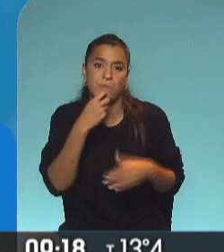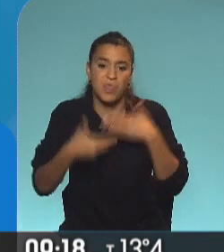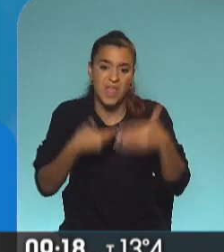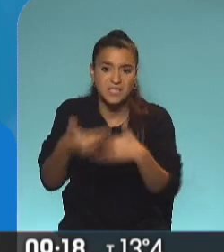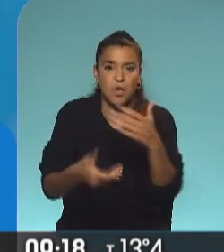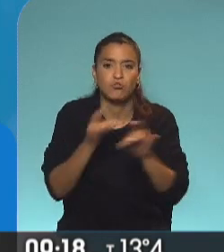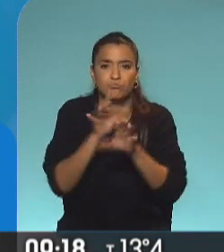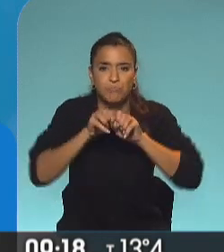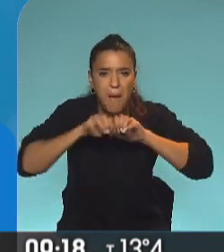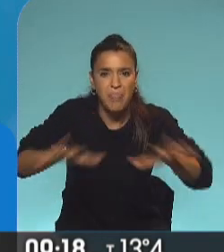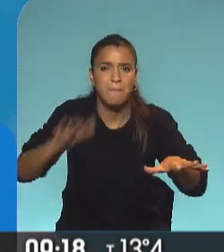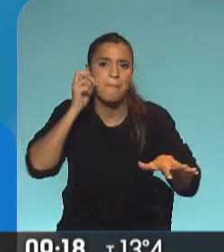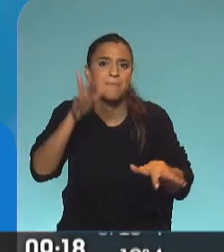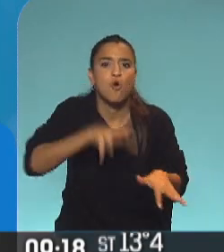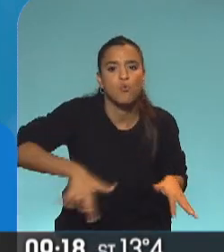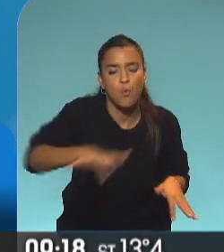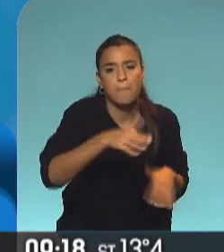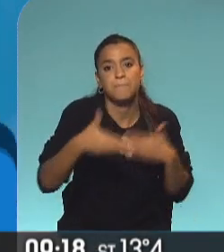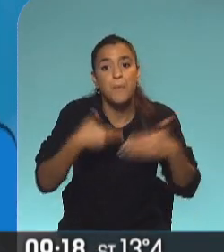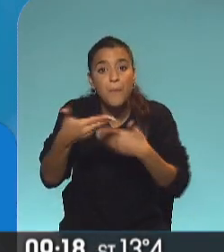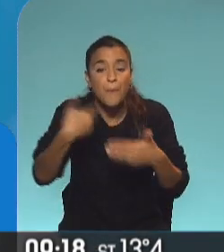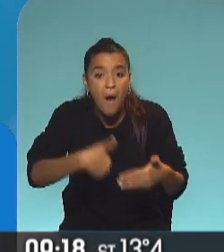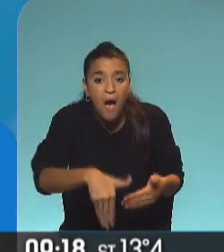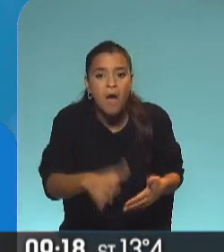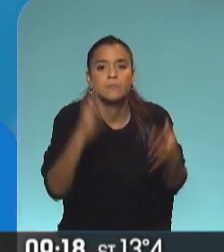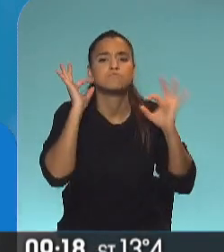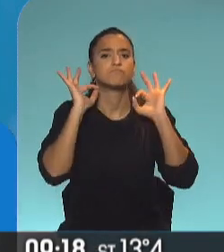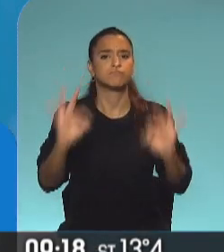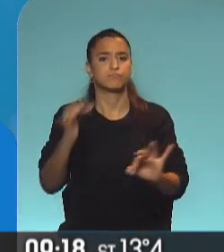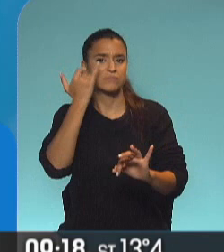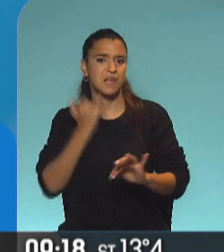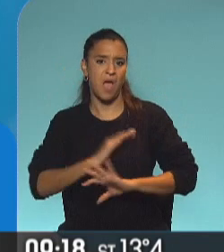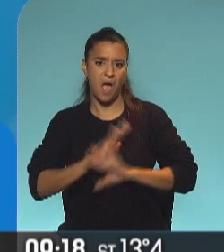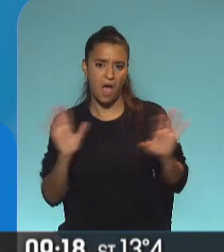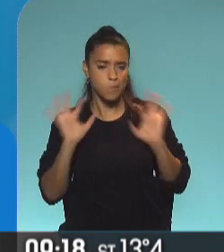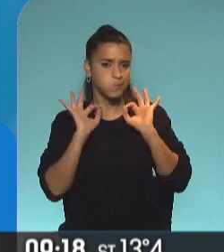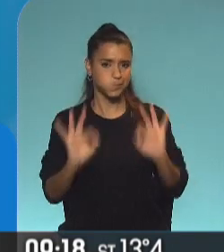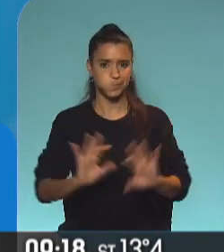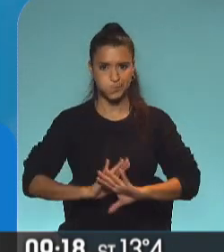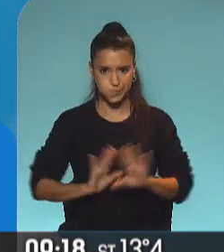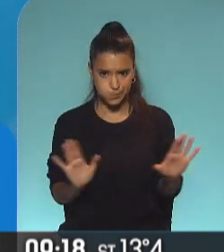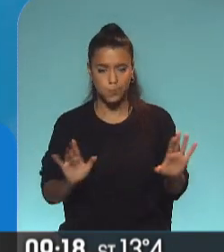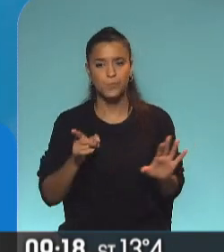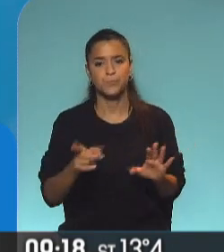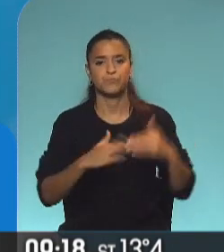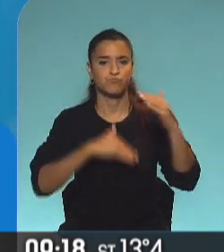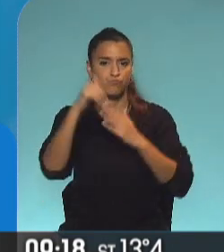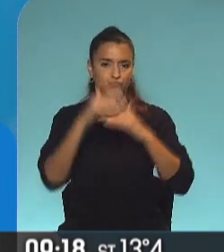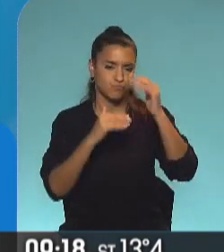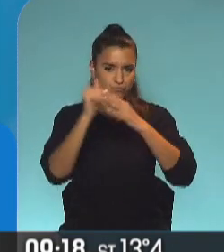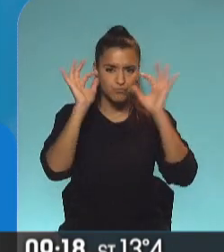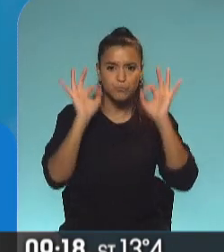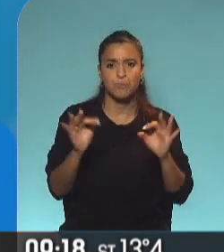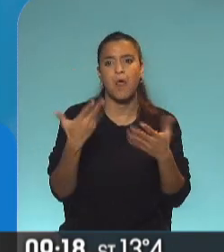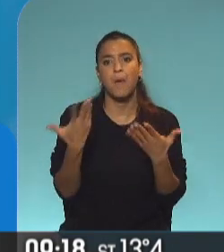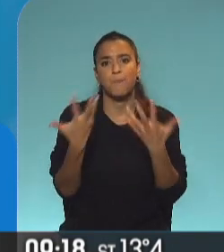de la pandemia. En los próximos días estarán completamente culminada la totalidad de la infraestructura para